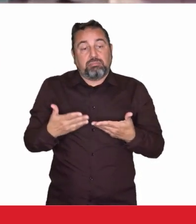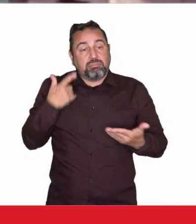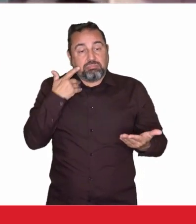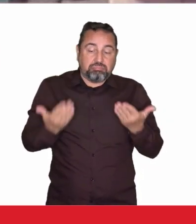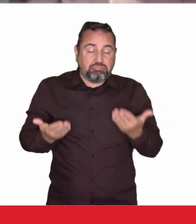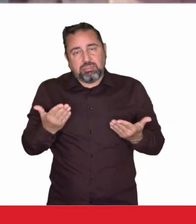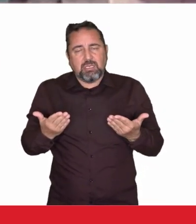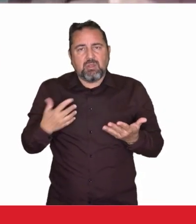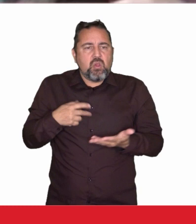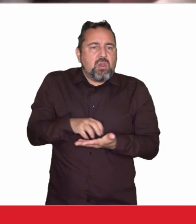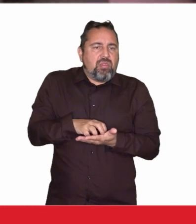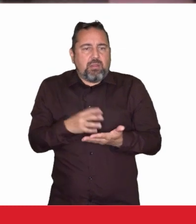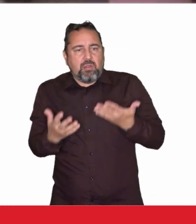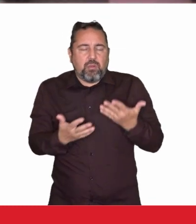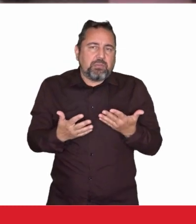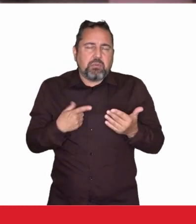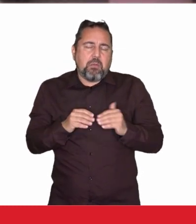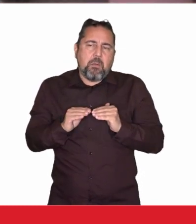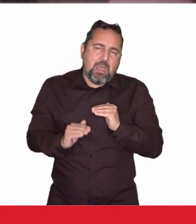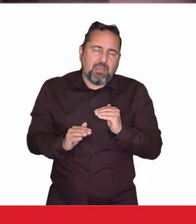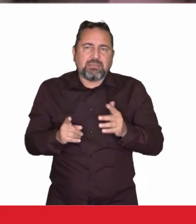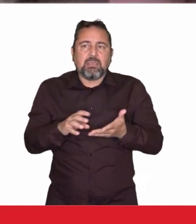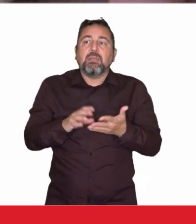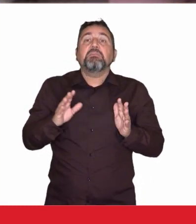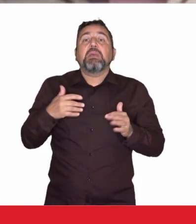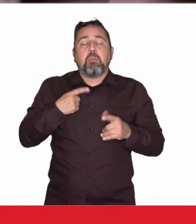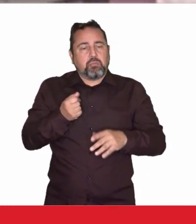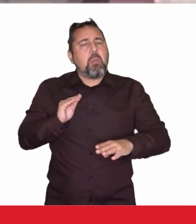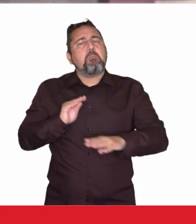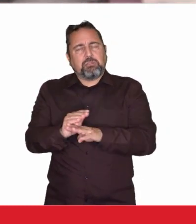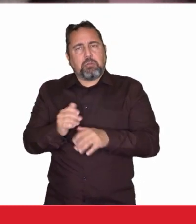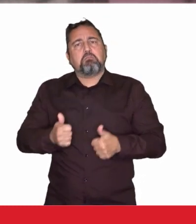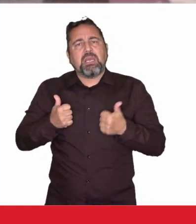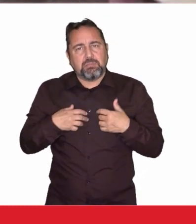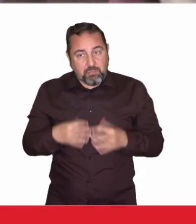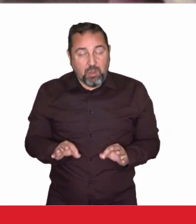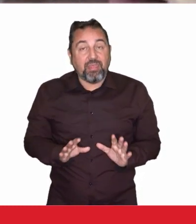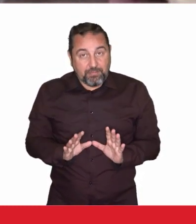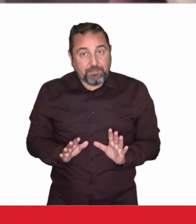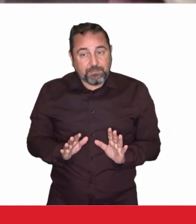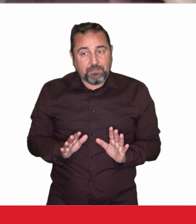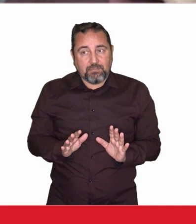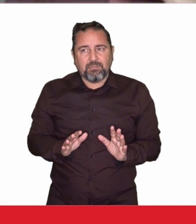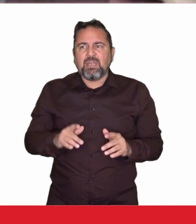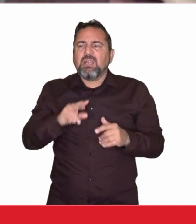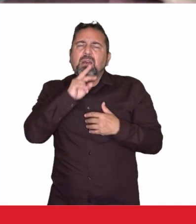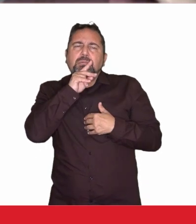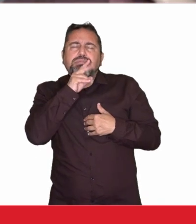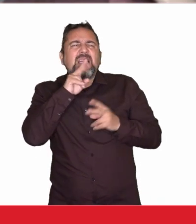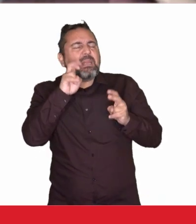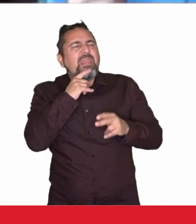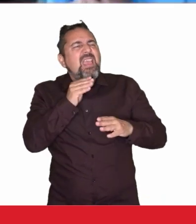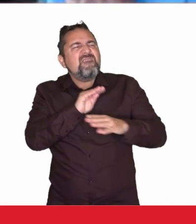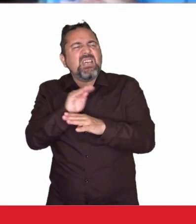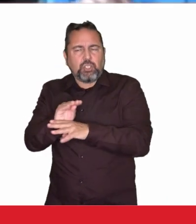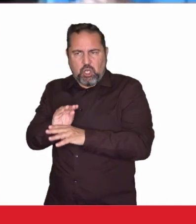vez que has contrastado estas dos hipótesis, la incertidumbre baja un poco, hay más certidumbre y ya puedes invertir más. ¿Vale?